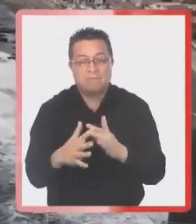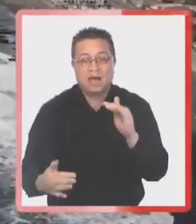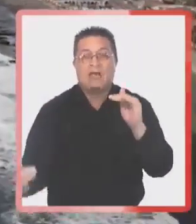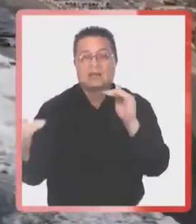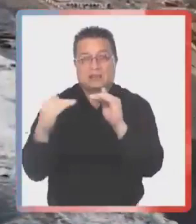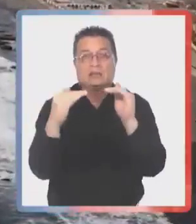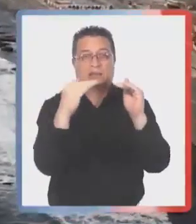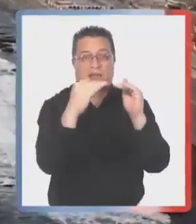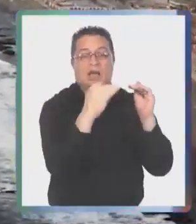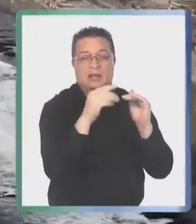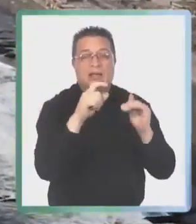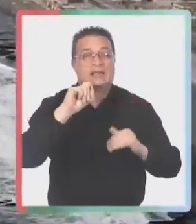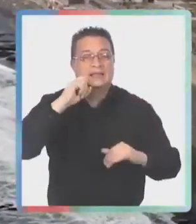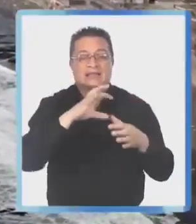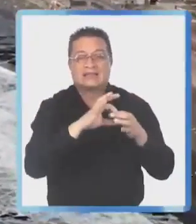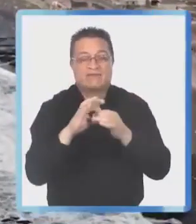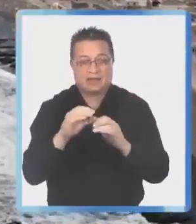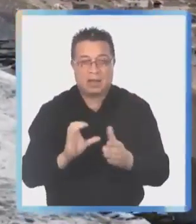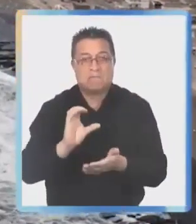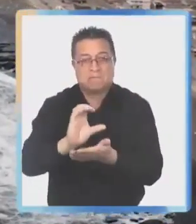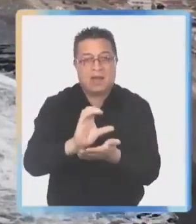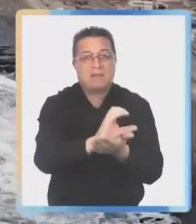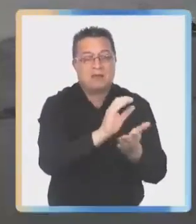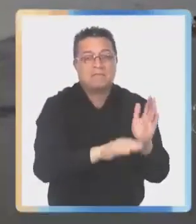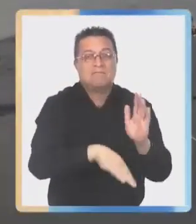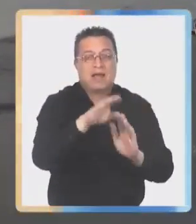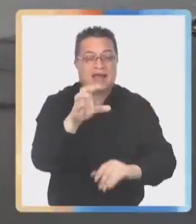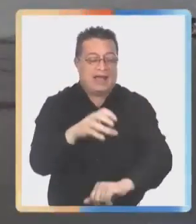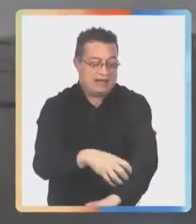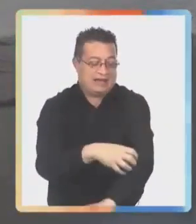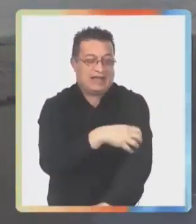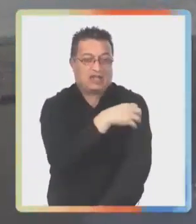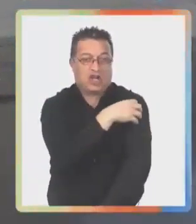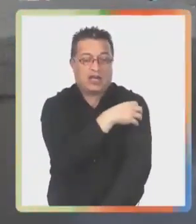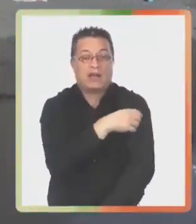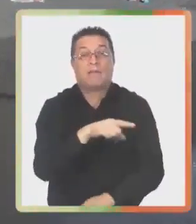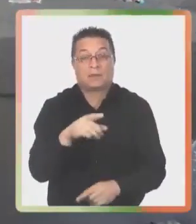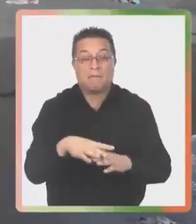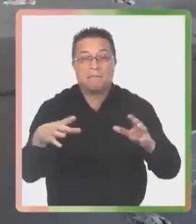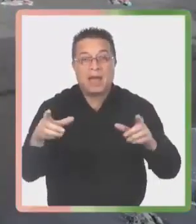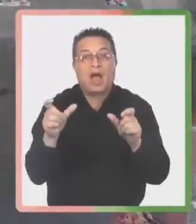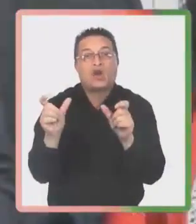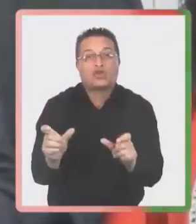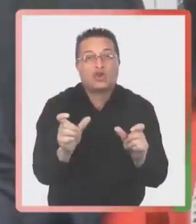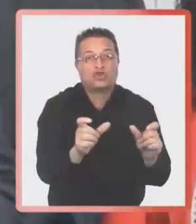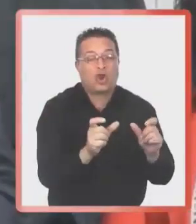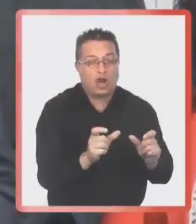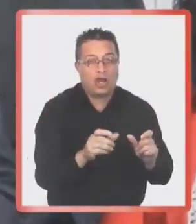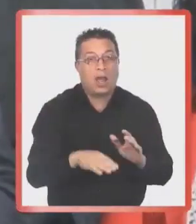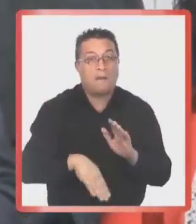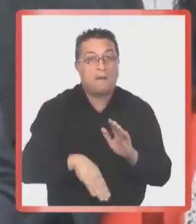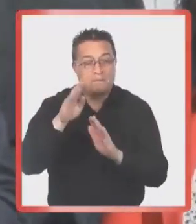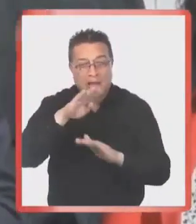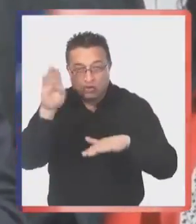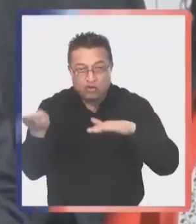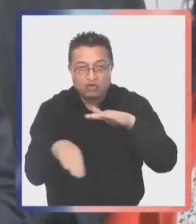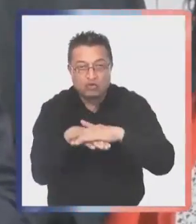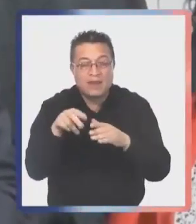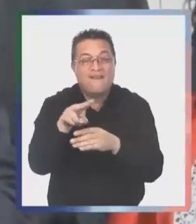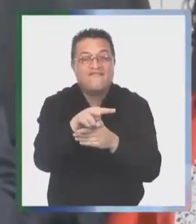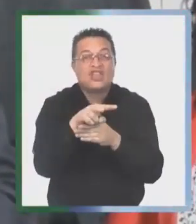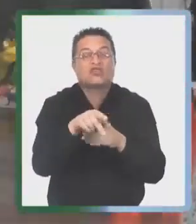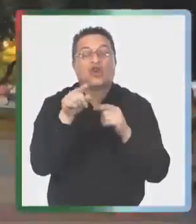generando mayor equidad y significa más recursos para todas las regiones. Hay más controles, hay más